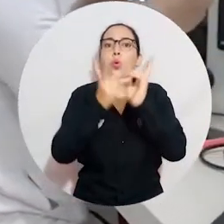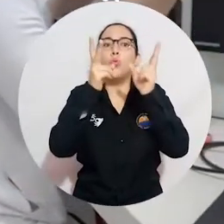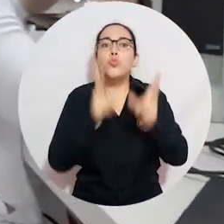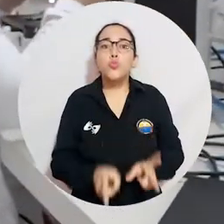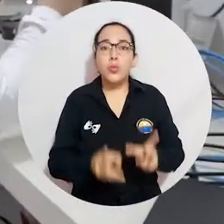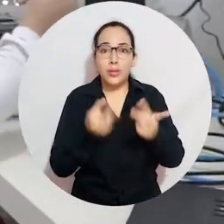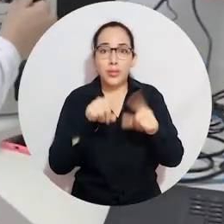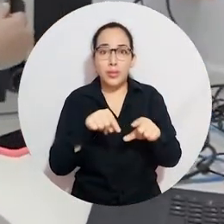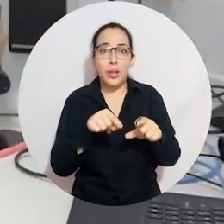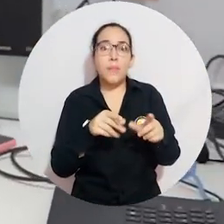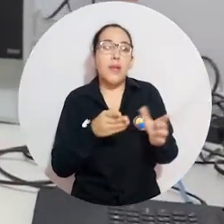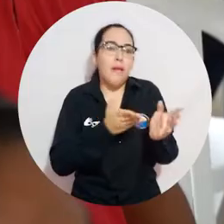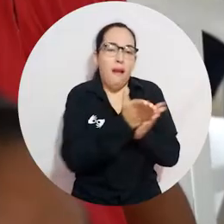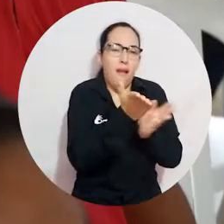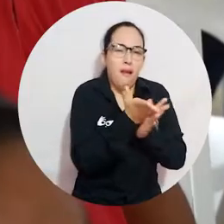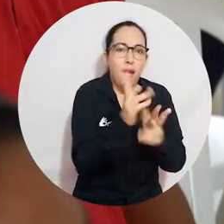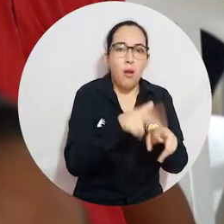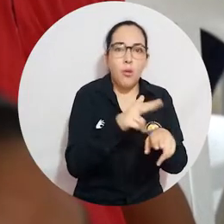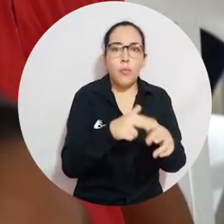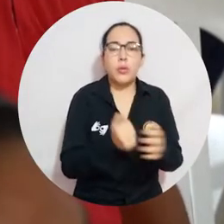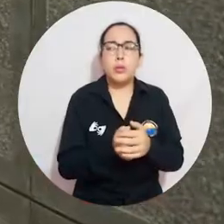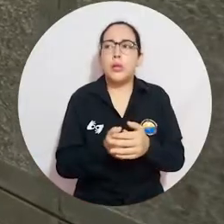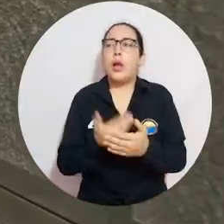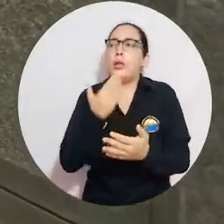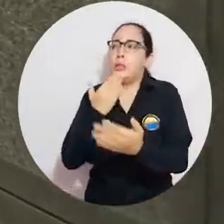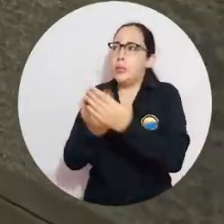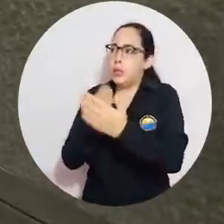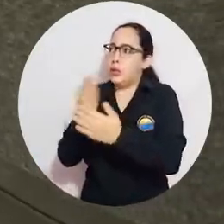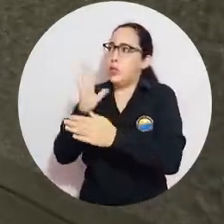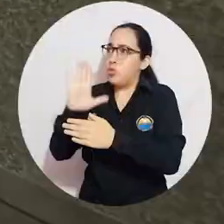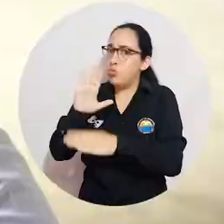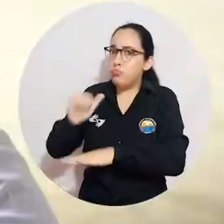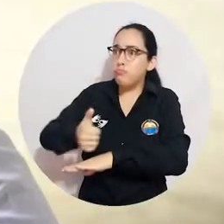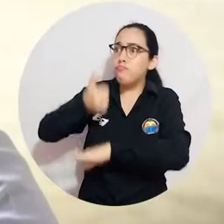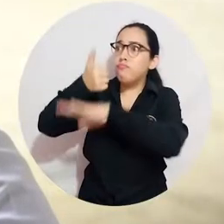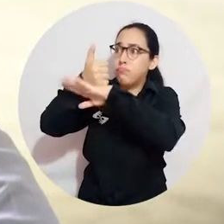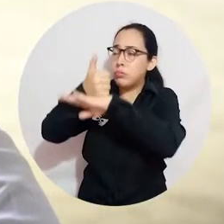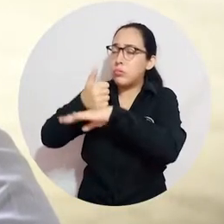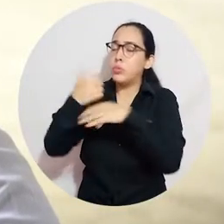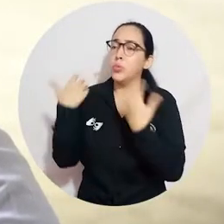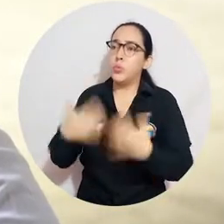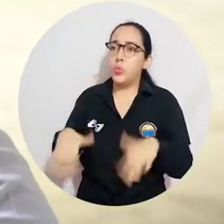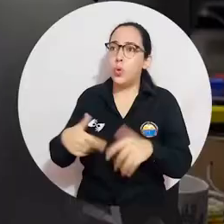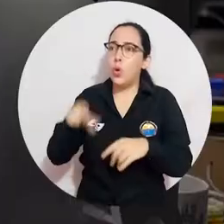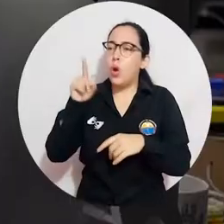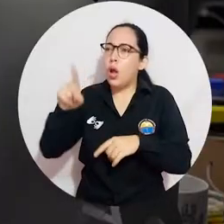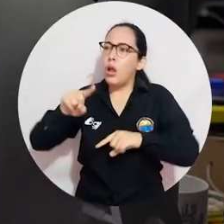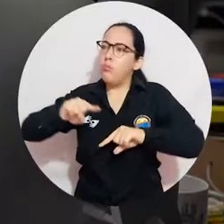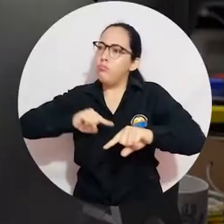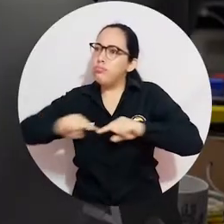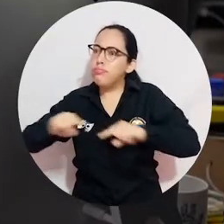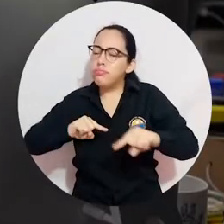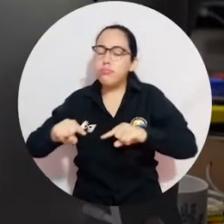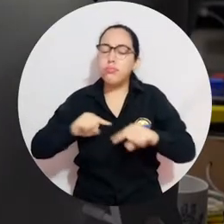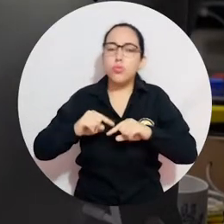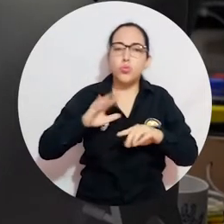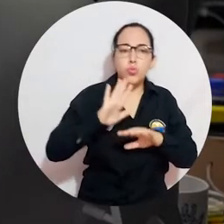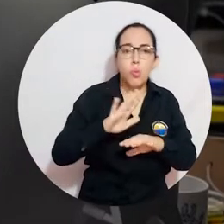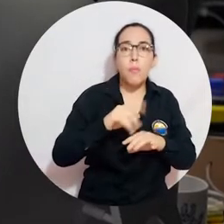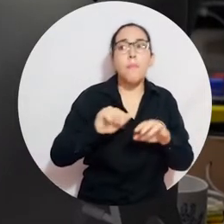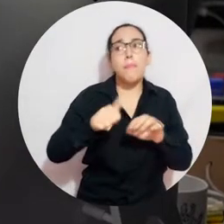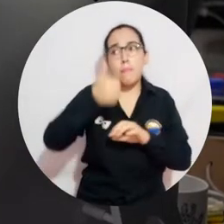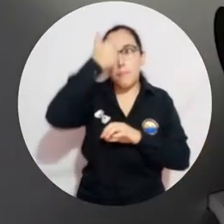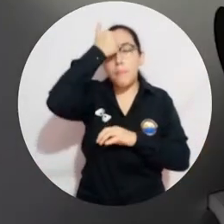los estudiantes de pregrado. Pues agradecidos con el rector que está detrás de todo esto. El punto administrativo es